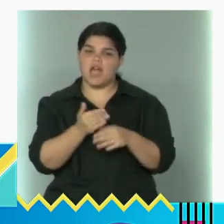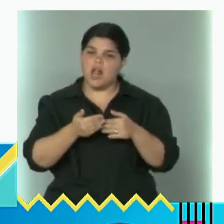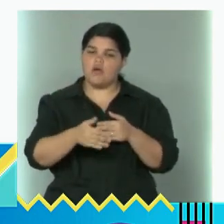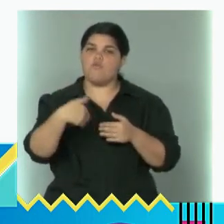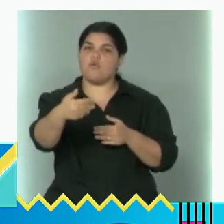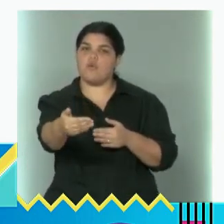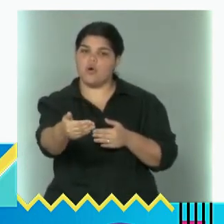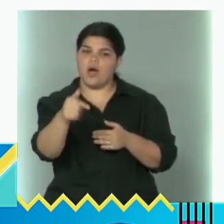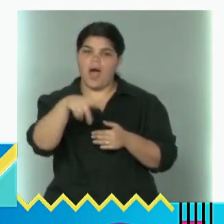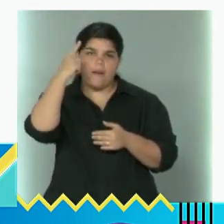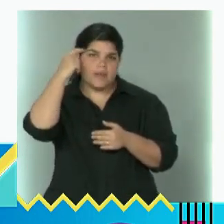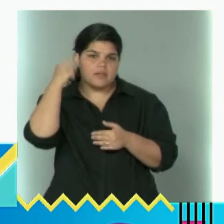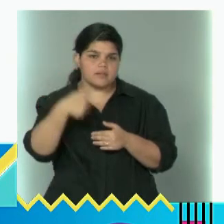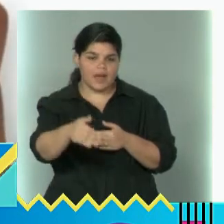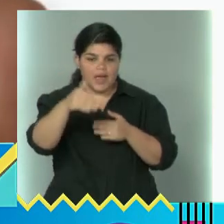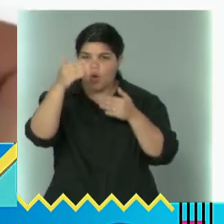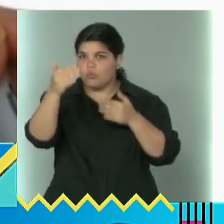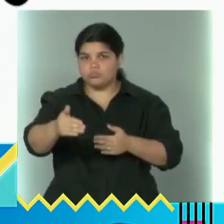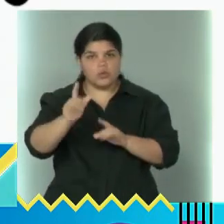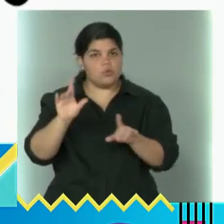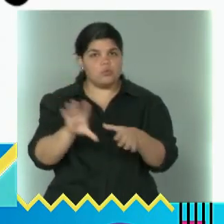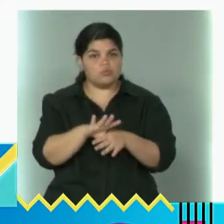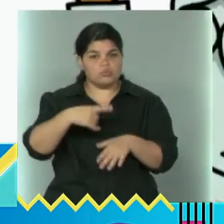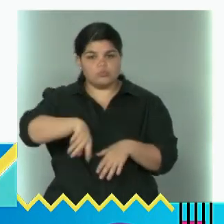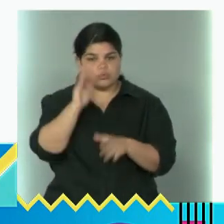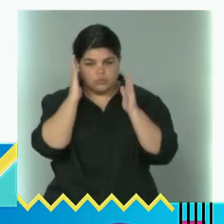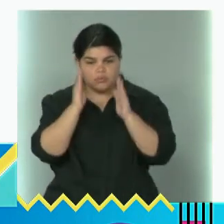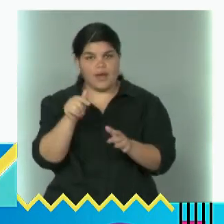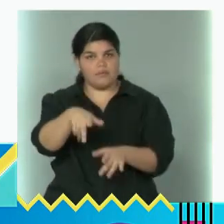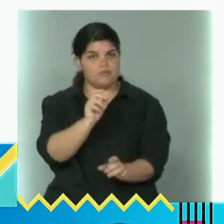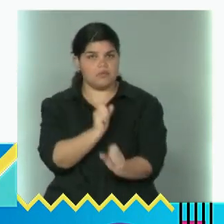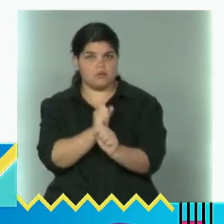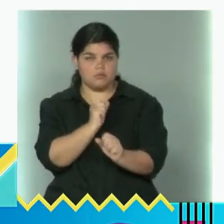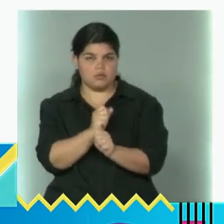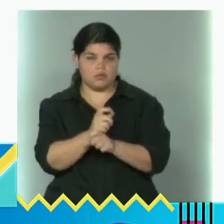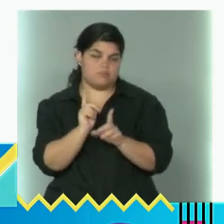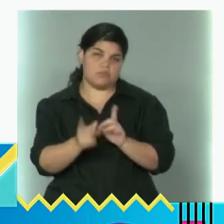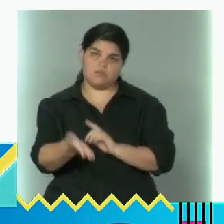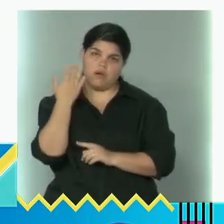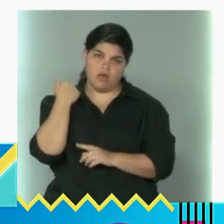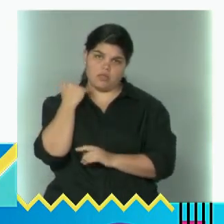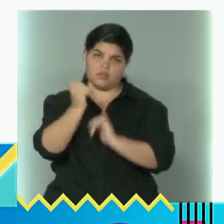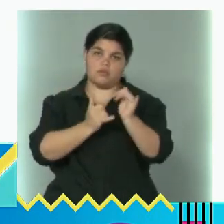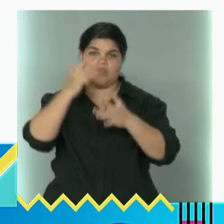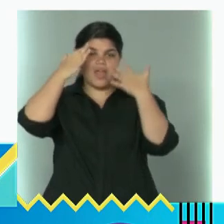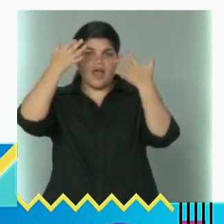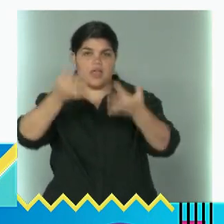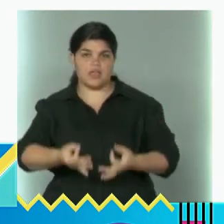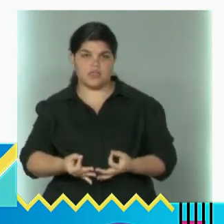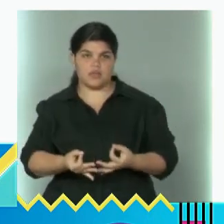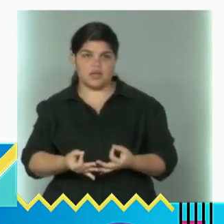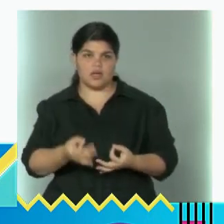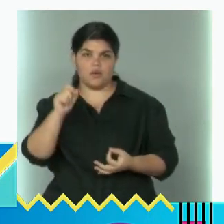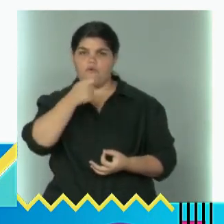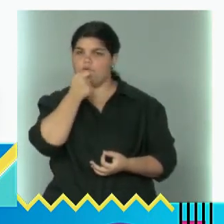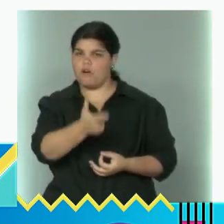esa brecha. Recién decíamos, si me permitís agregar algo más, recién decíamos con esto de la ética, y decía, Maturana lo define muy fácil la